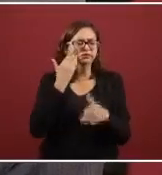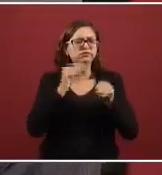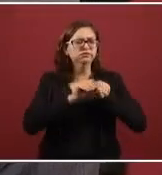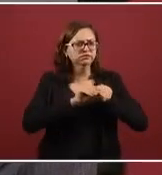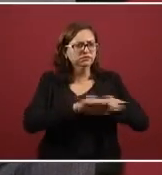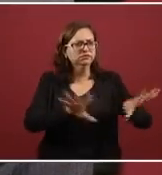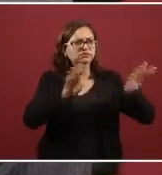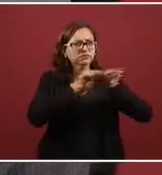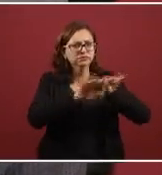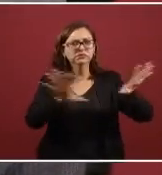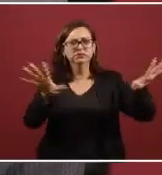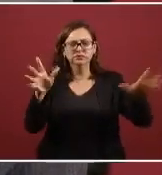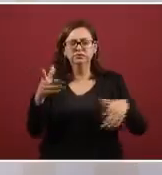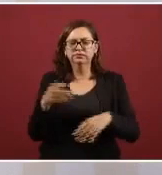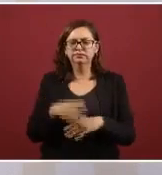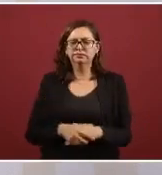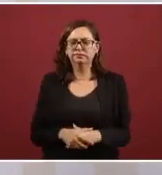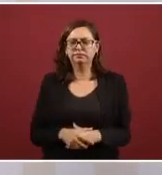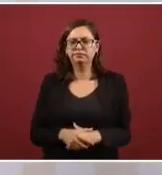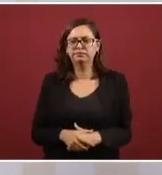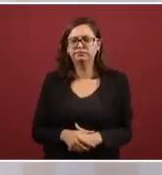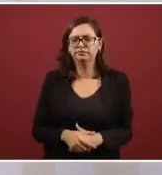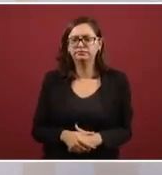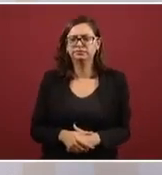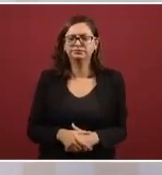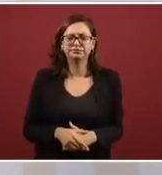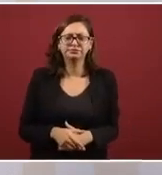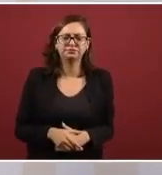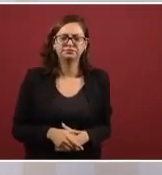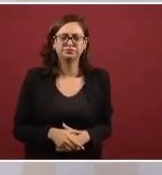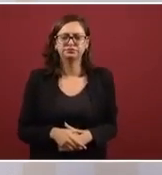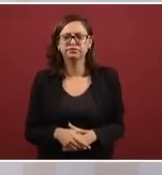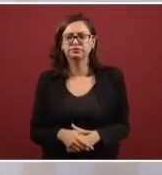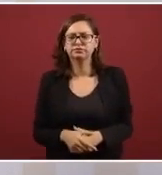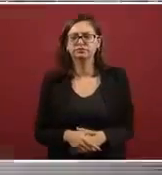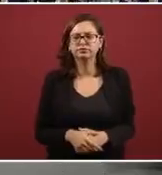Ahí estaba. Esto es.